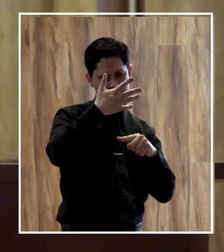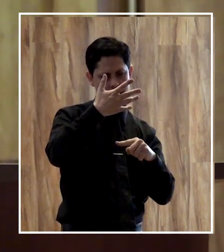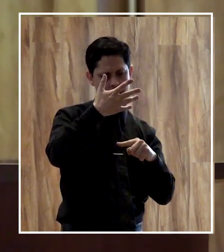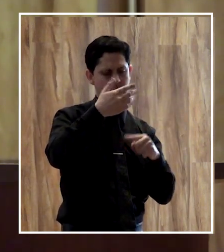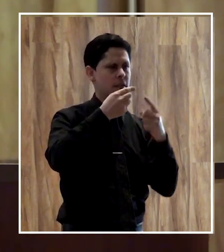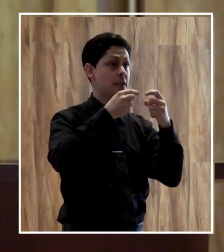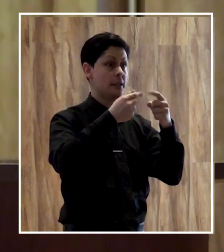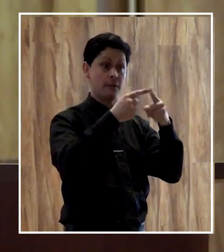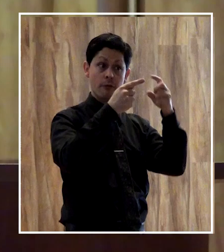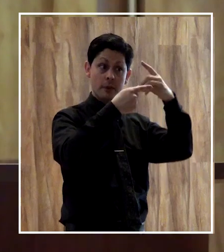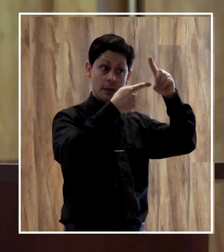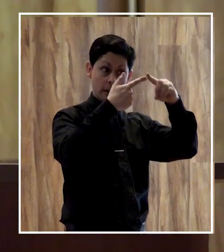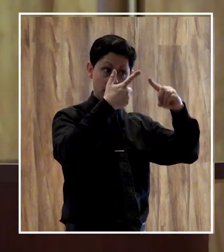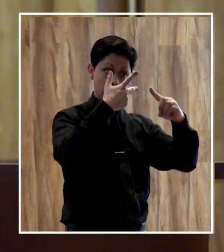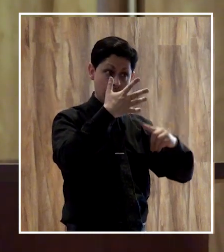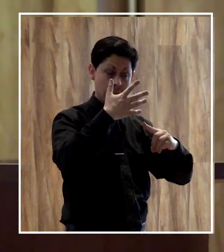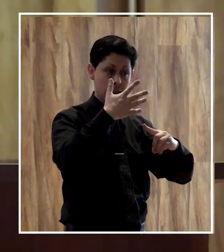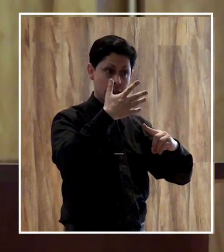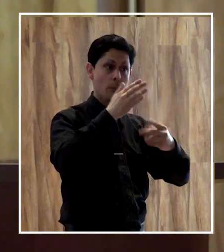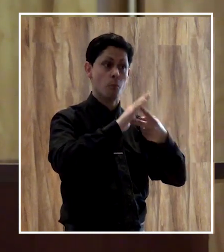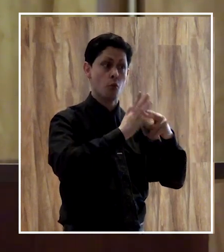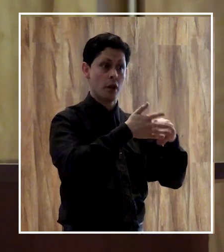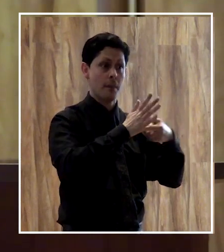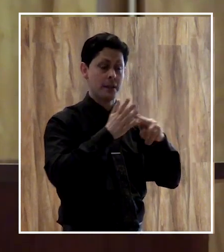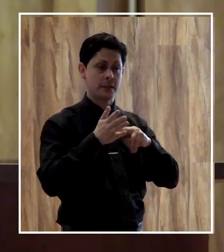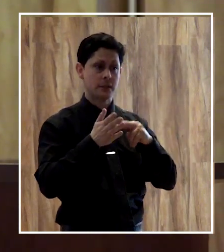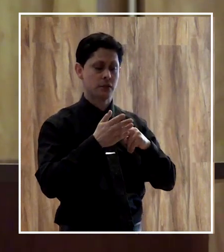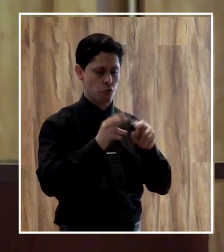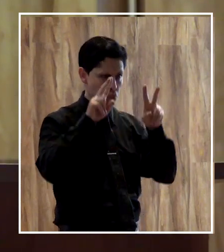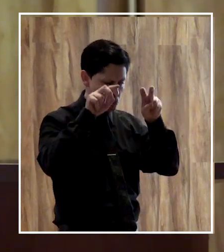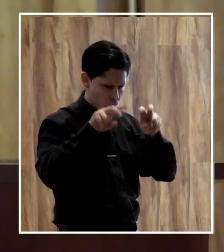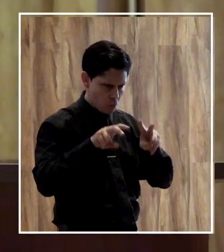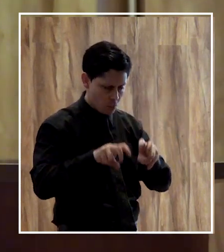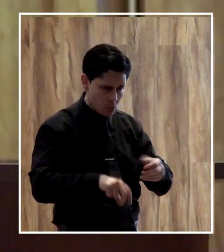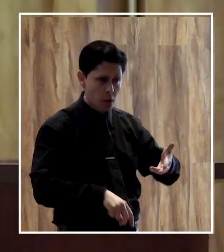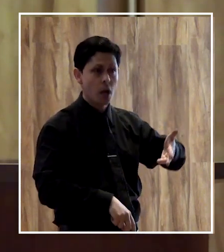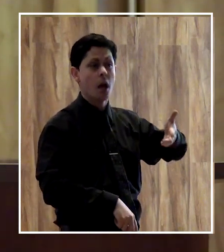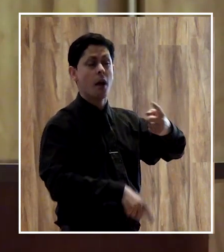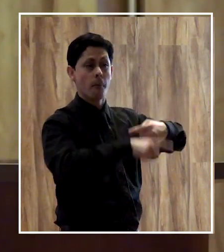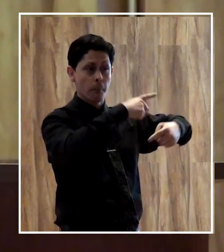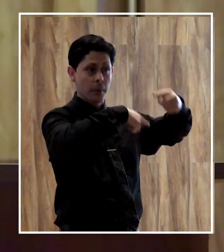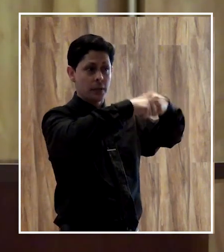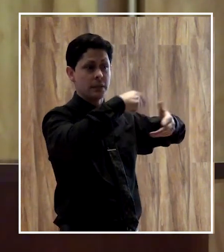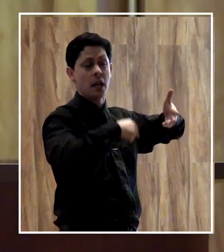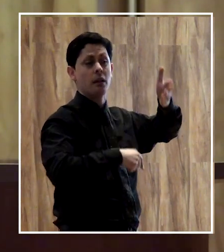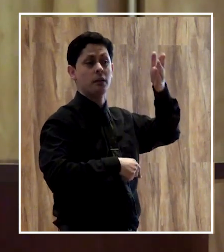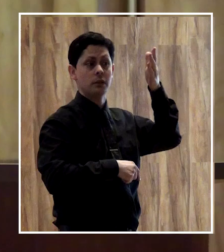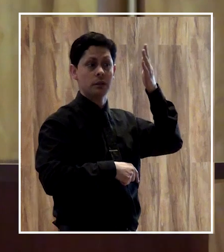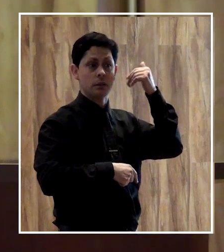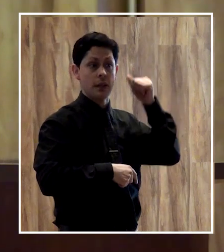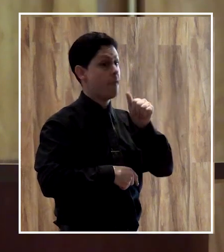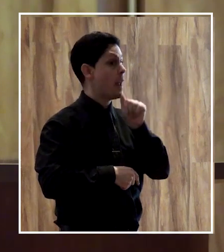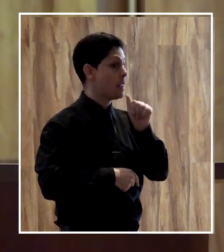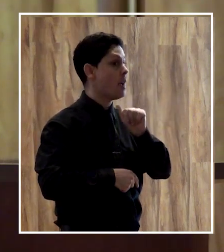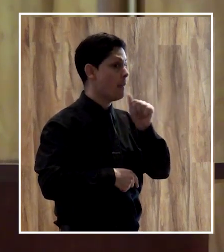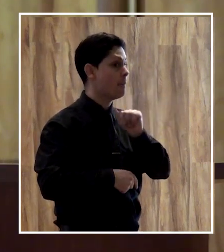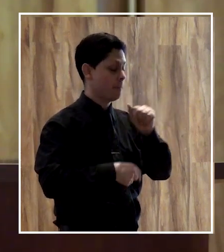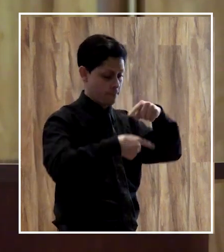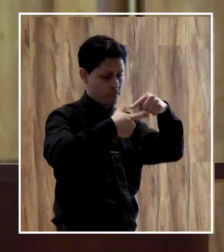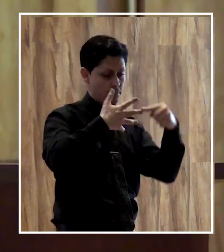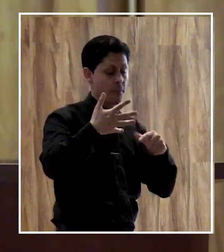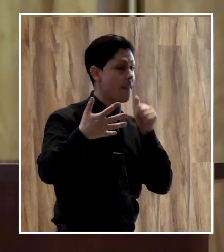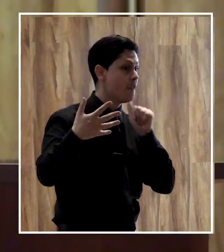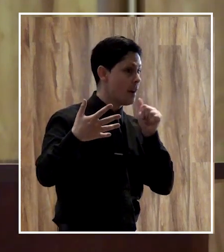diversos problemas del pasado de nuestra investigación que todavía están pendientes